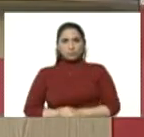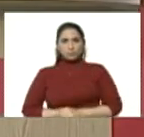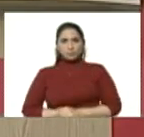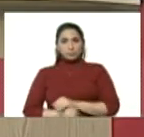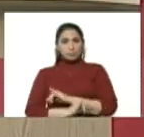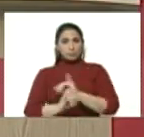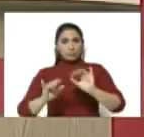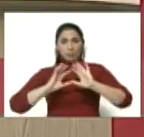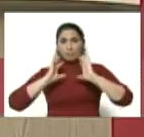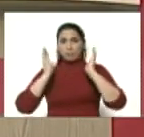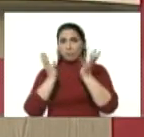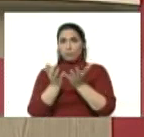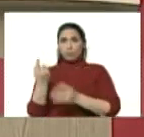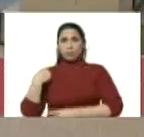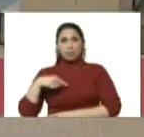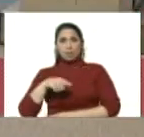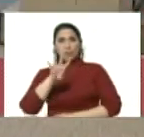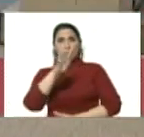Ya el mundo tiene